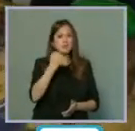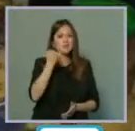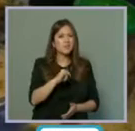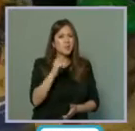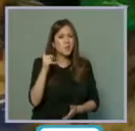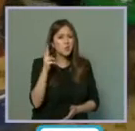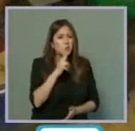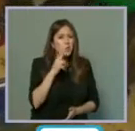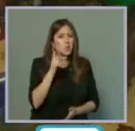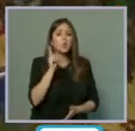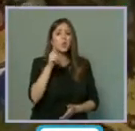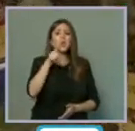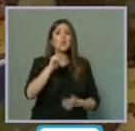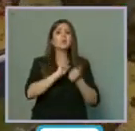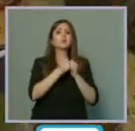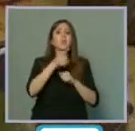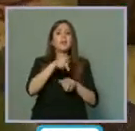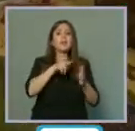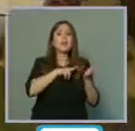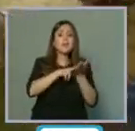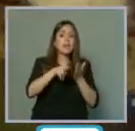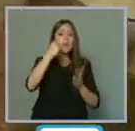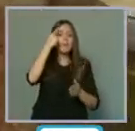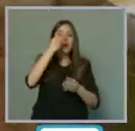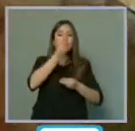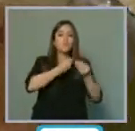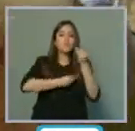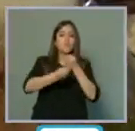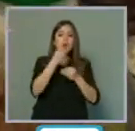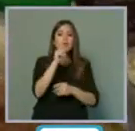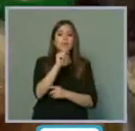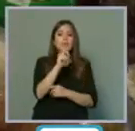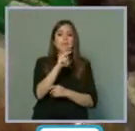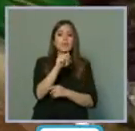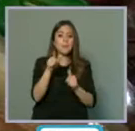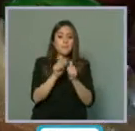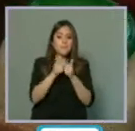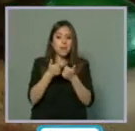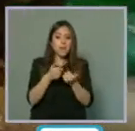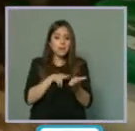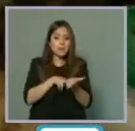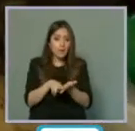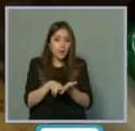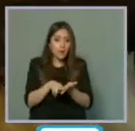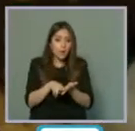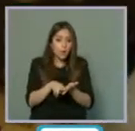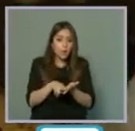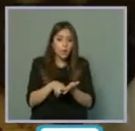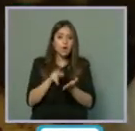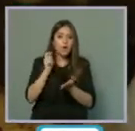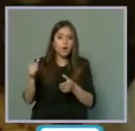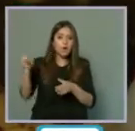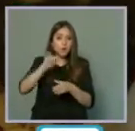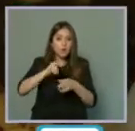pero usamos pan negro para preparar este tepache. A ver, el pan negro Ajá. lo hacen la